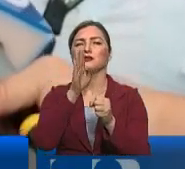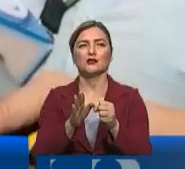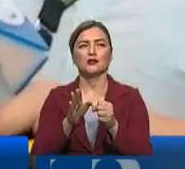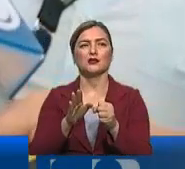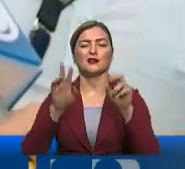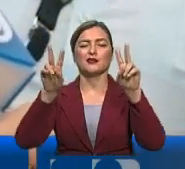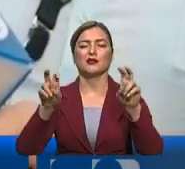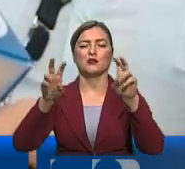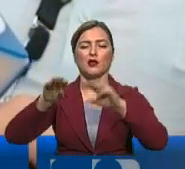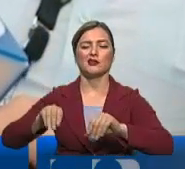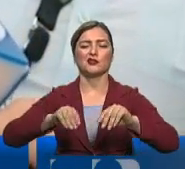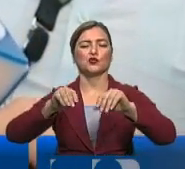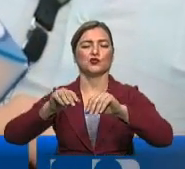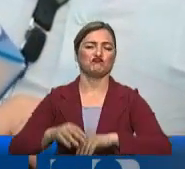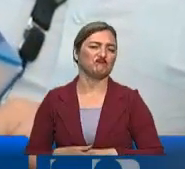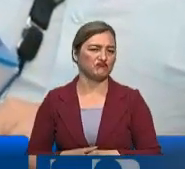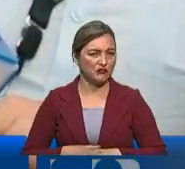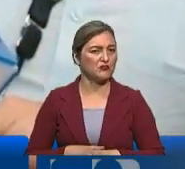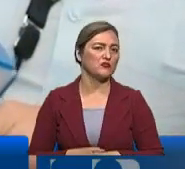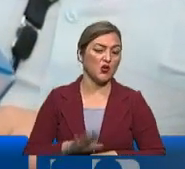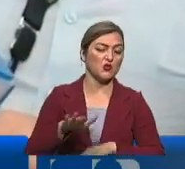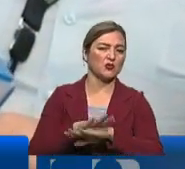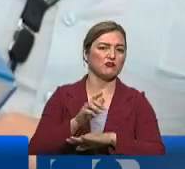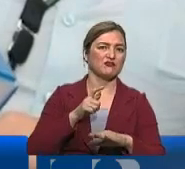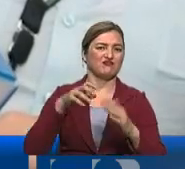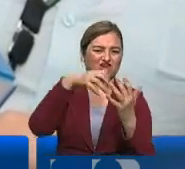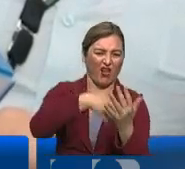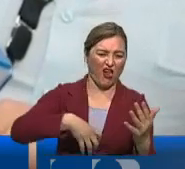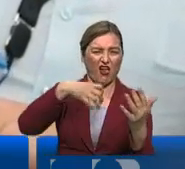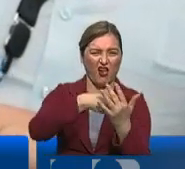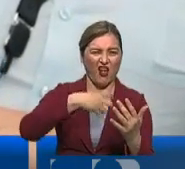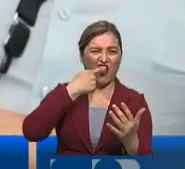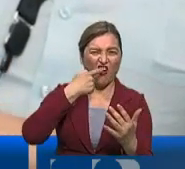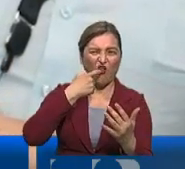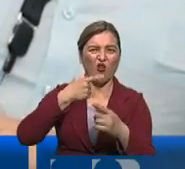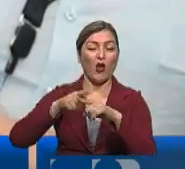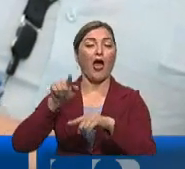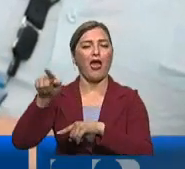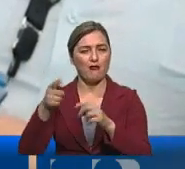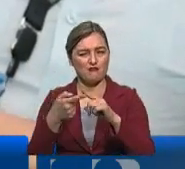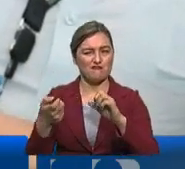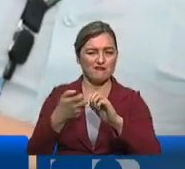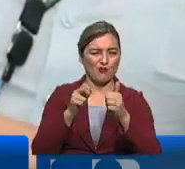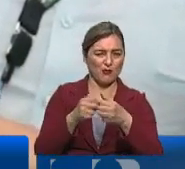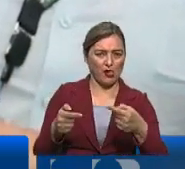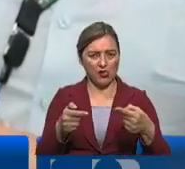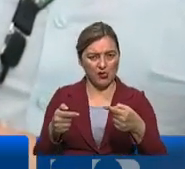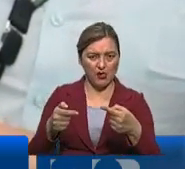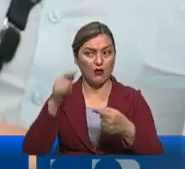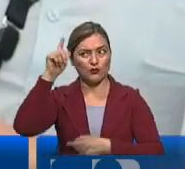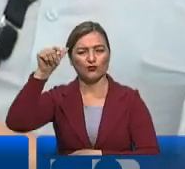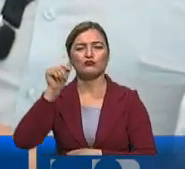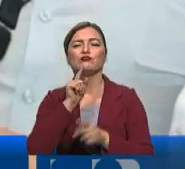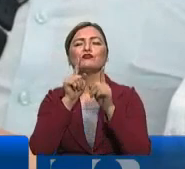en tema territorio, en tema del extractivismo. Entonces, en el diálogo, pues tiene que ver